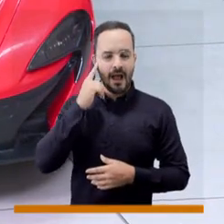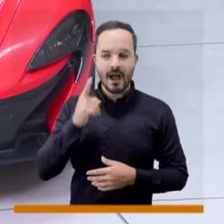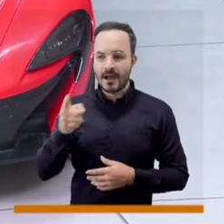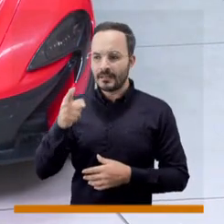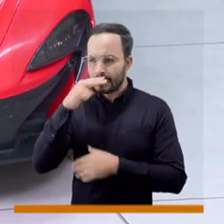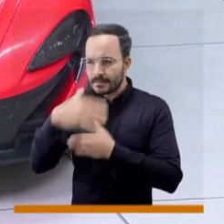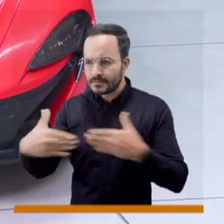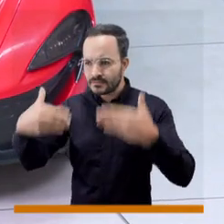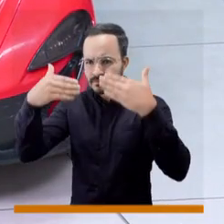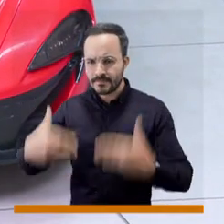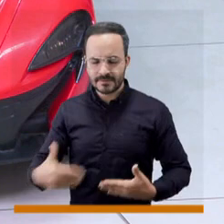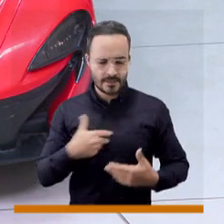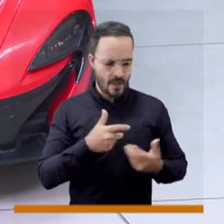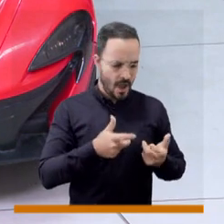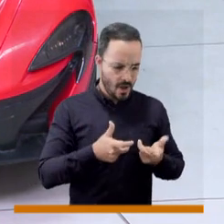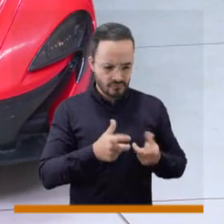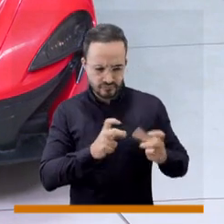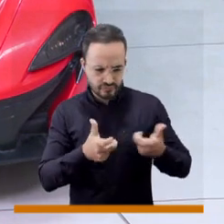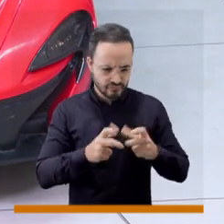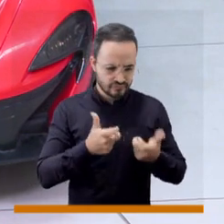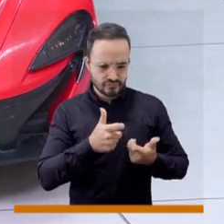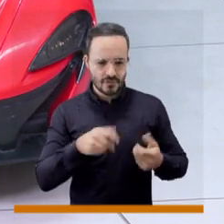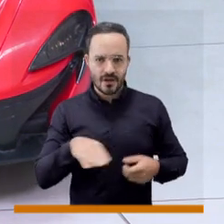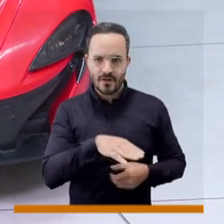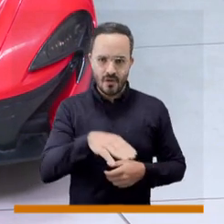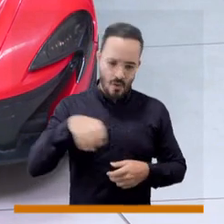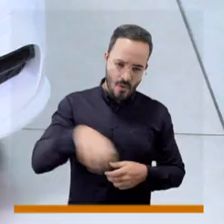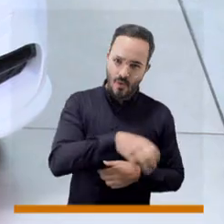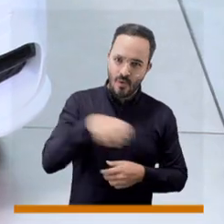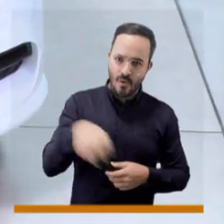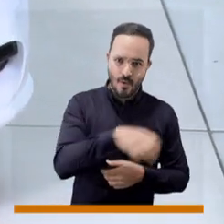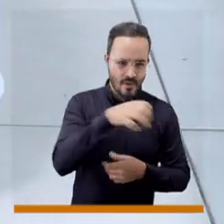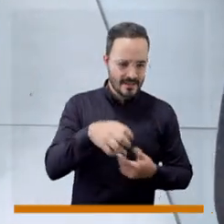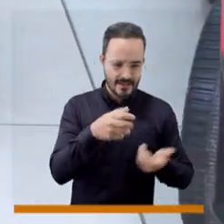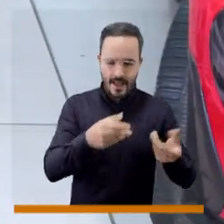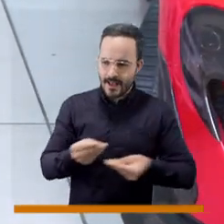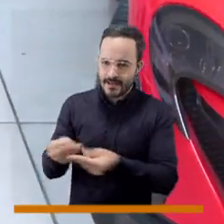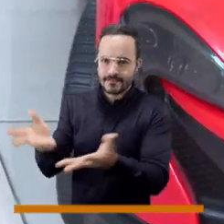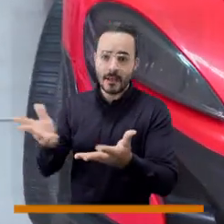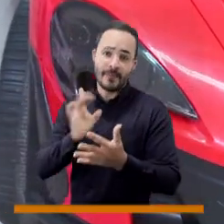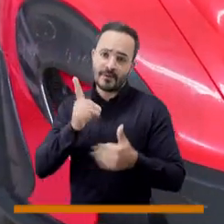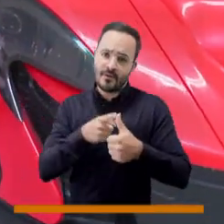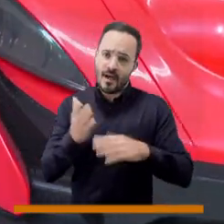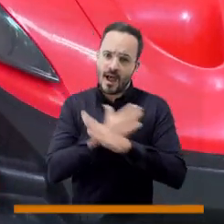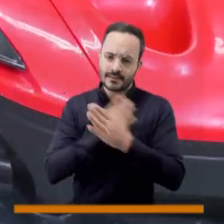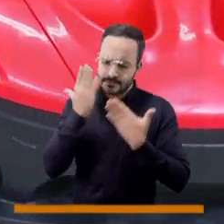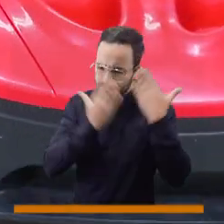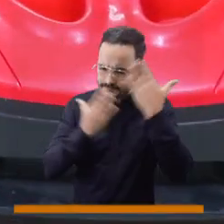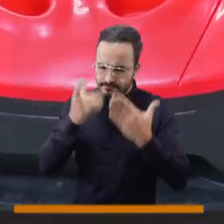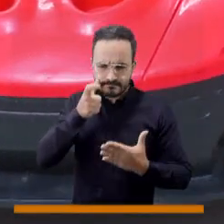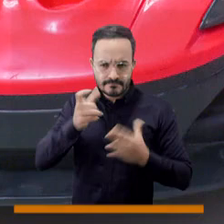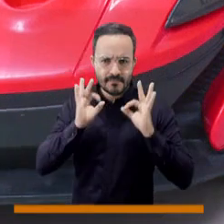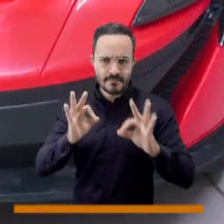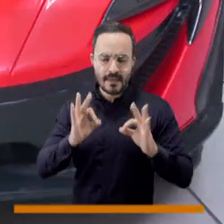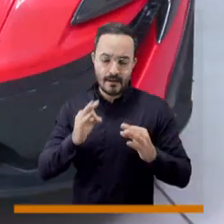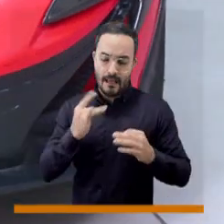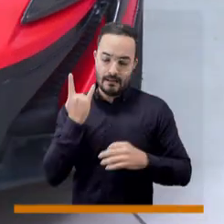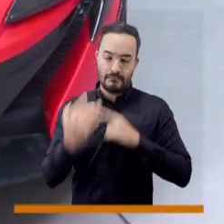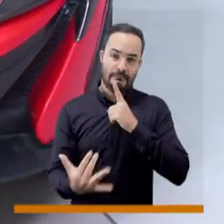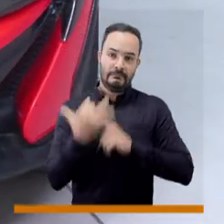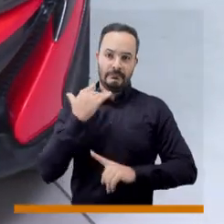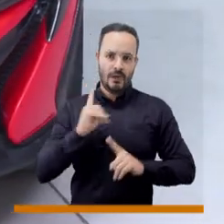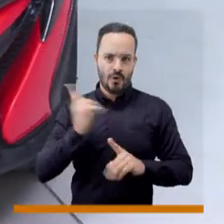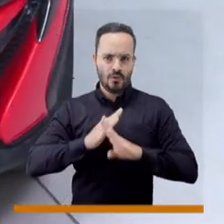a niños con discapacidad, haciendo las adaptaciones de seguridad que estos carritos requieran para que los niños los puedan usar de manera